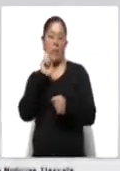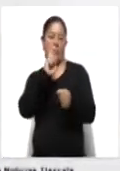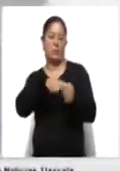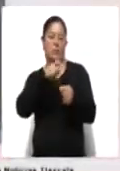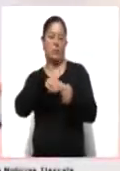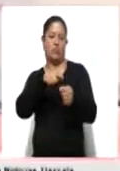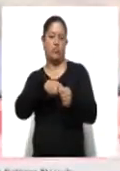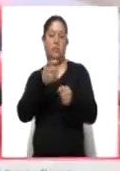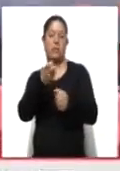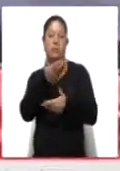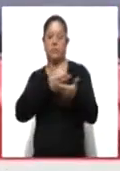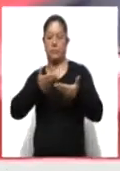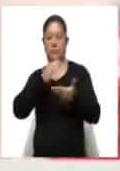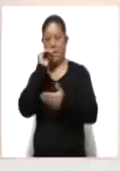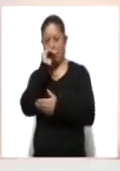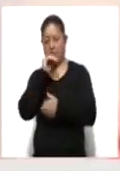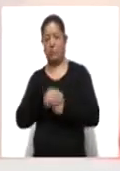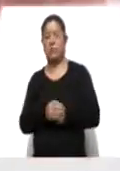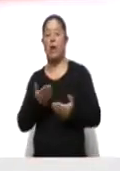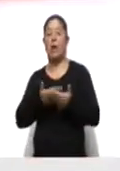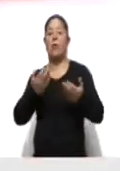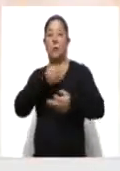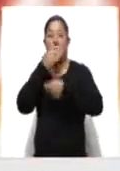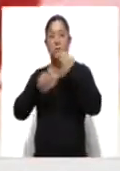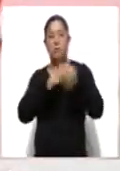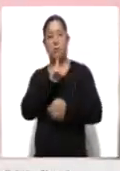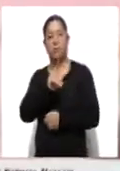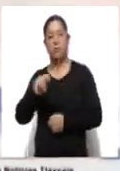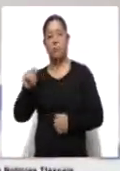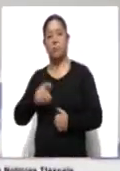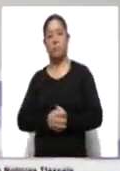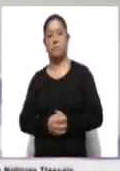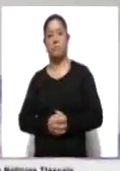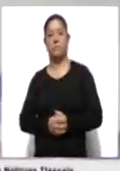gratuitos. Para Ahora Noticias, Lorena Temolsin.